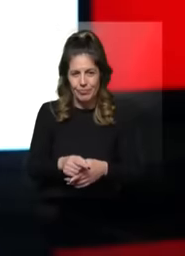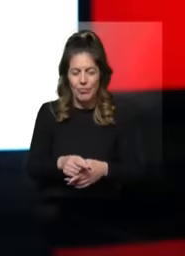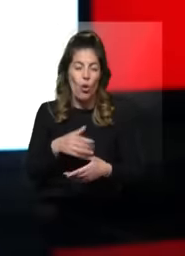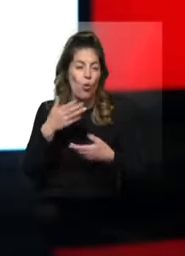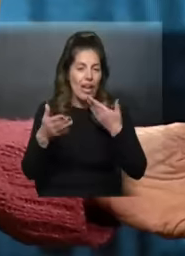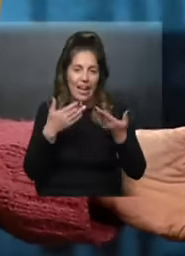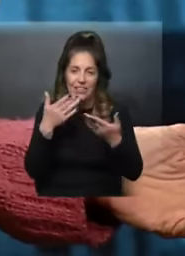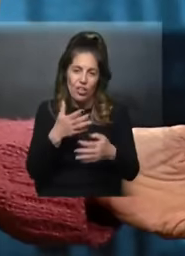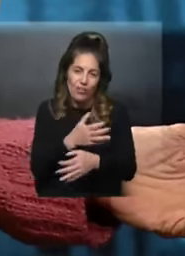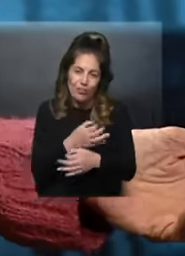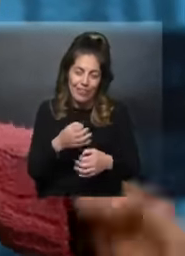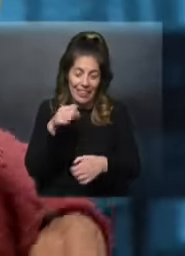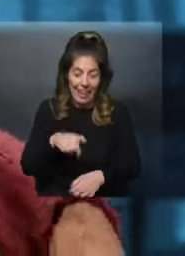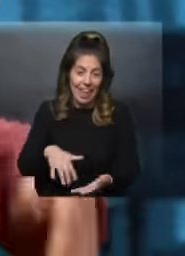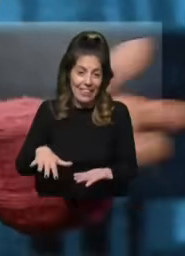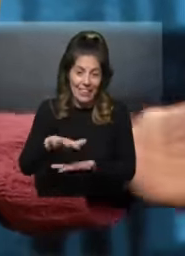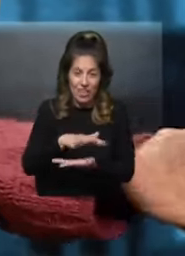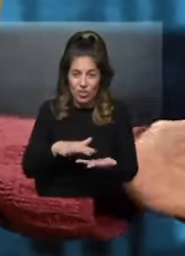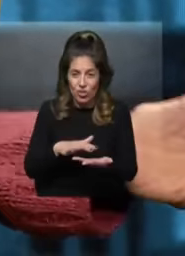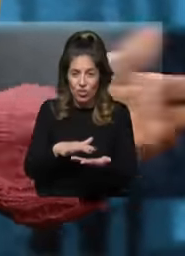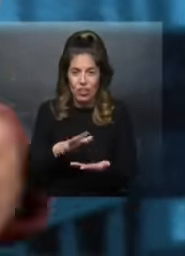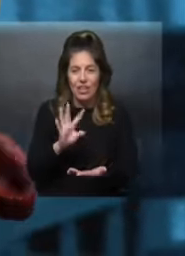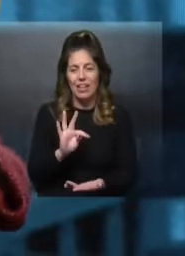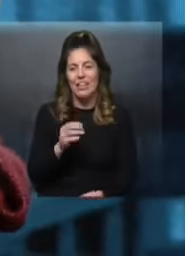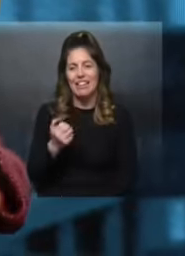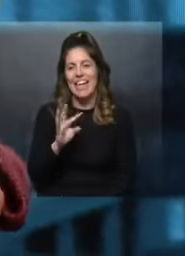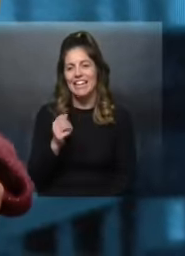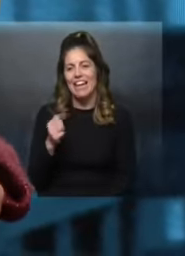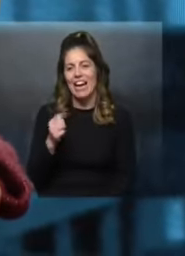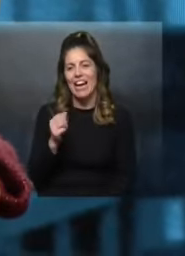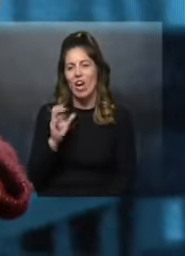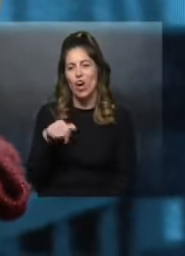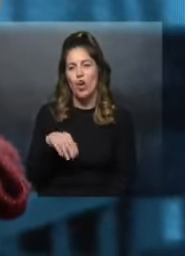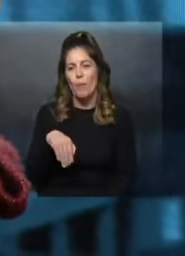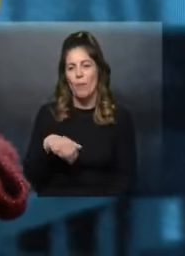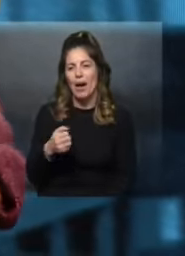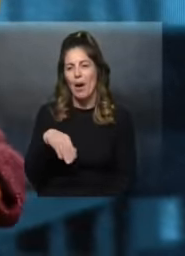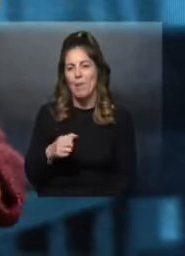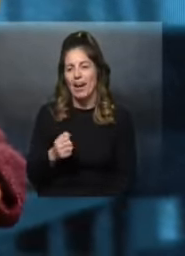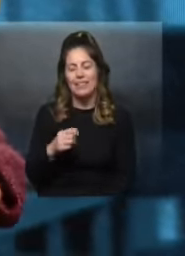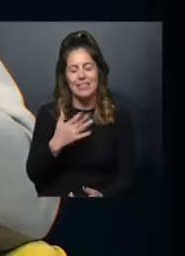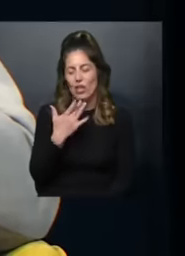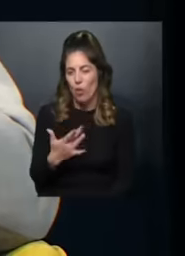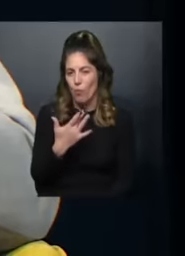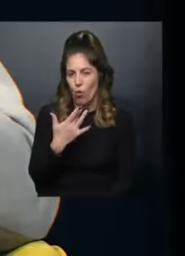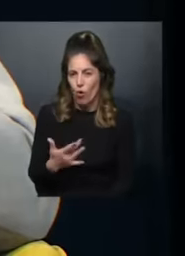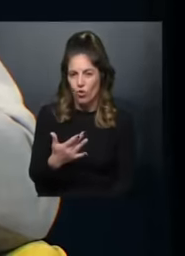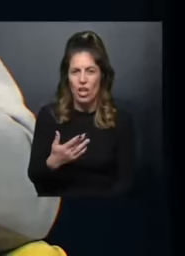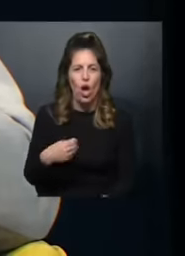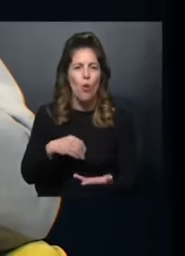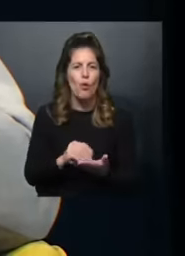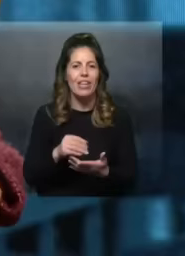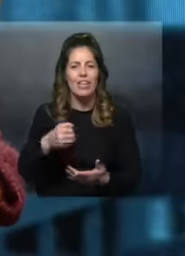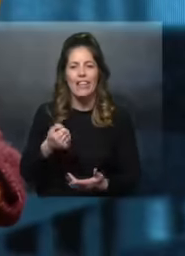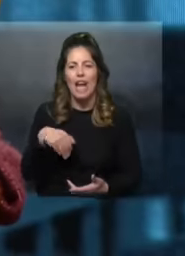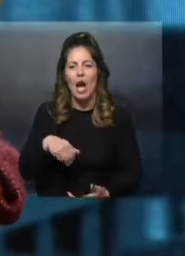canción absolutamente regional y de Tata con Mama, pero que sigue siendo hermosa. Sí, claro. O poner algo de Amalia,